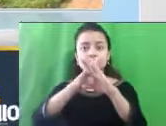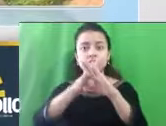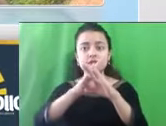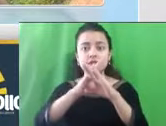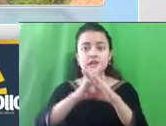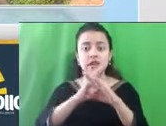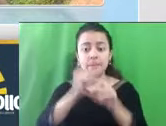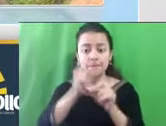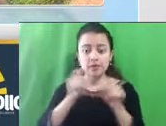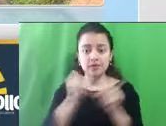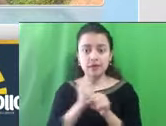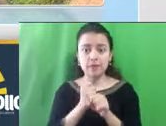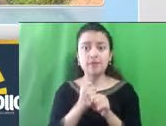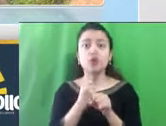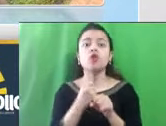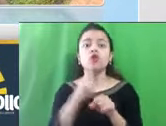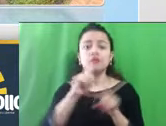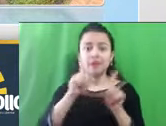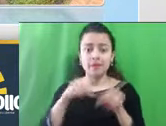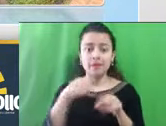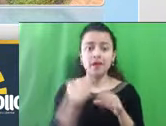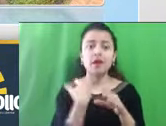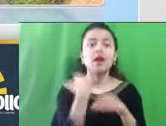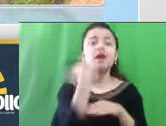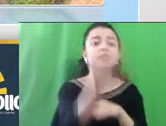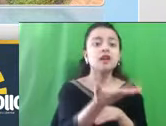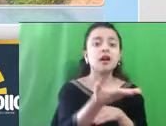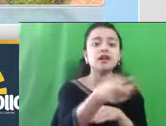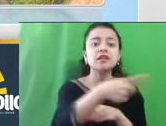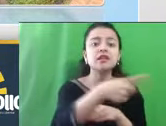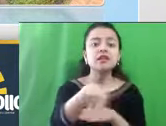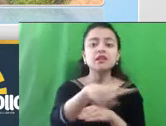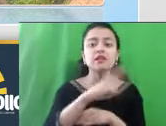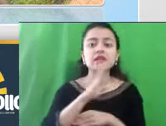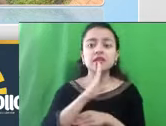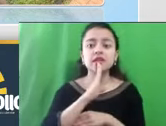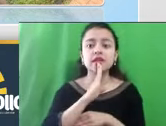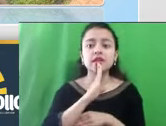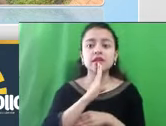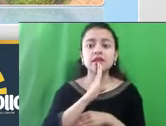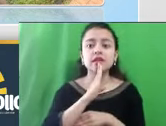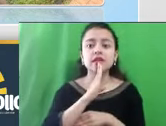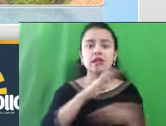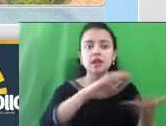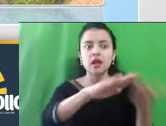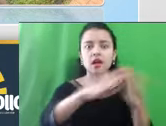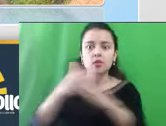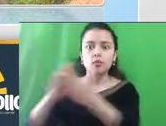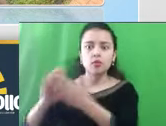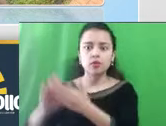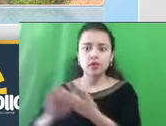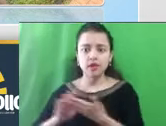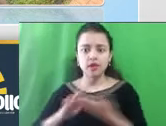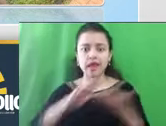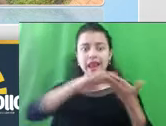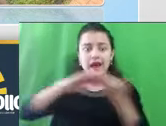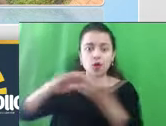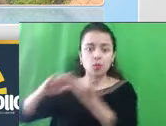las partes interesadas. Y dentro de esas partes interesadas, nuestro principal interés son nuestros usuarios y nuestra